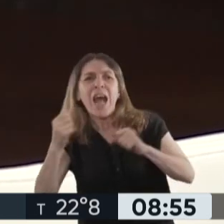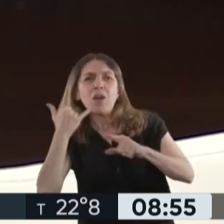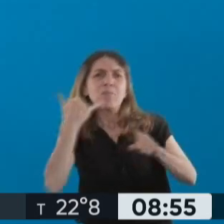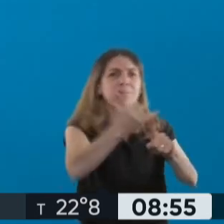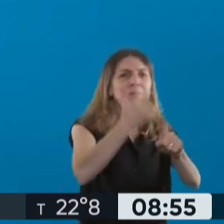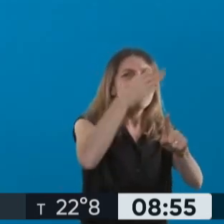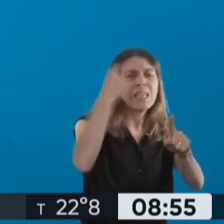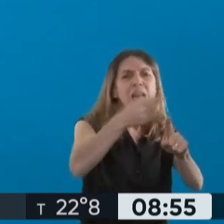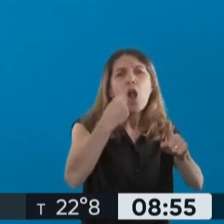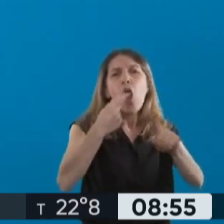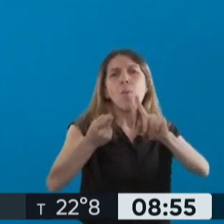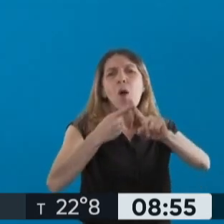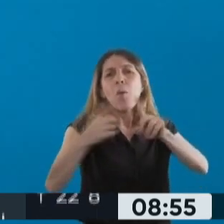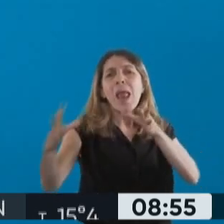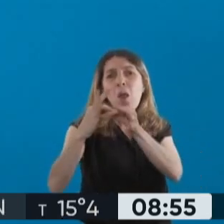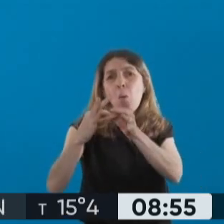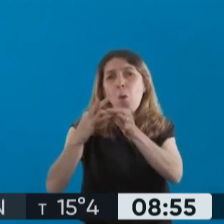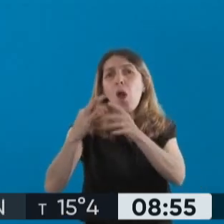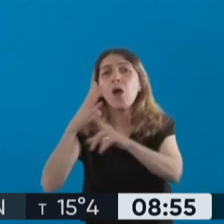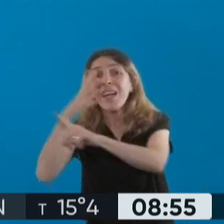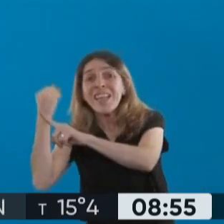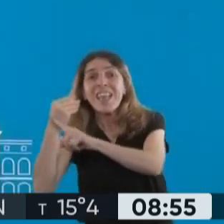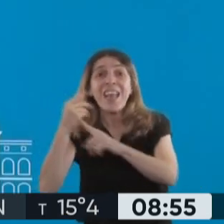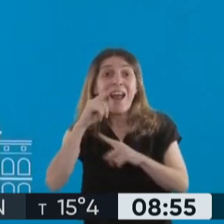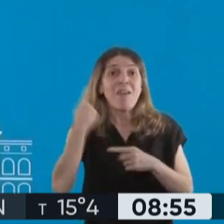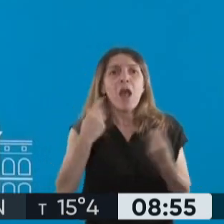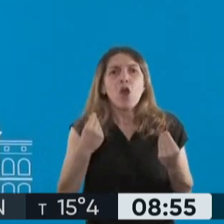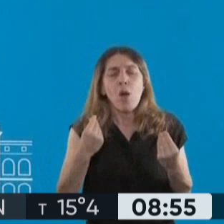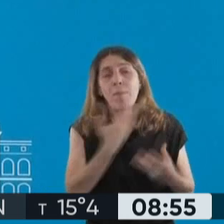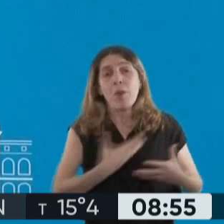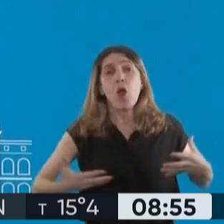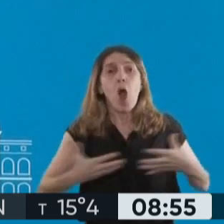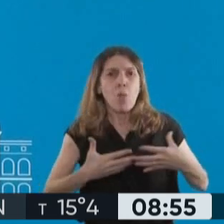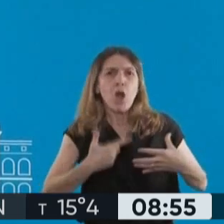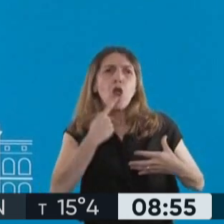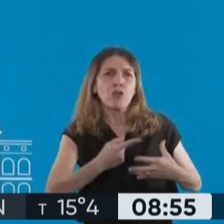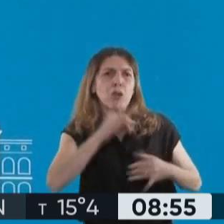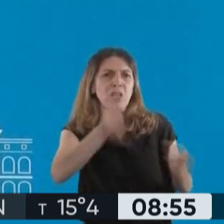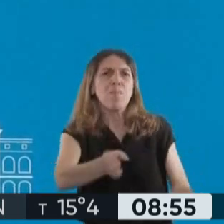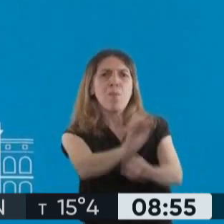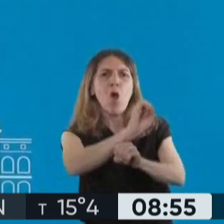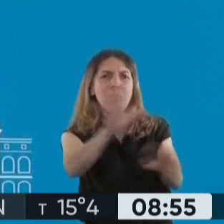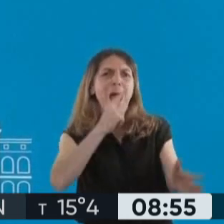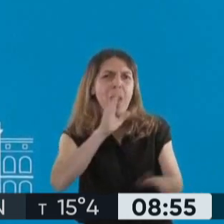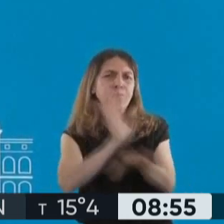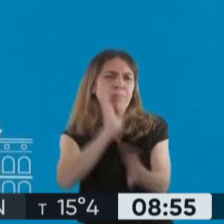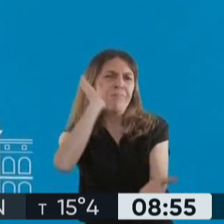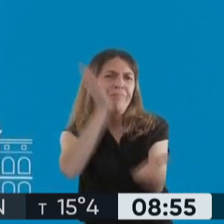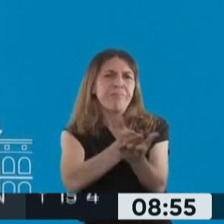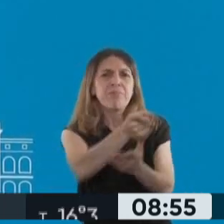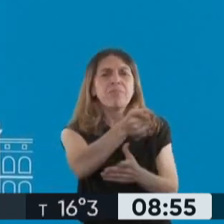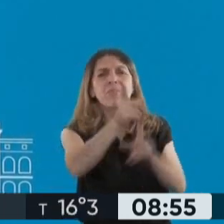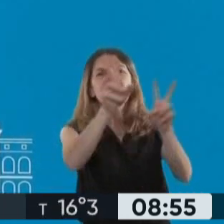el vínculo entre ambos después de ese episodio. Gracias. El gobierno condenó, por supuesto, el ataque al despacho de